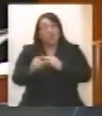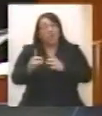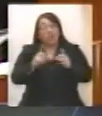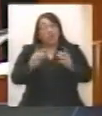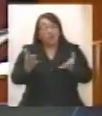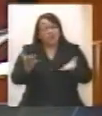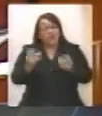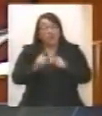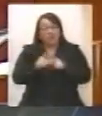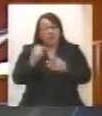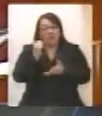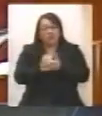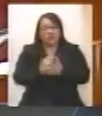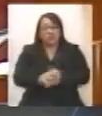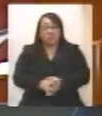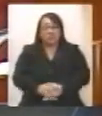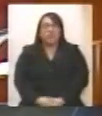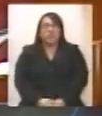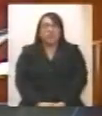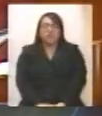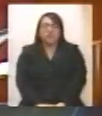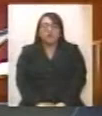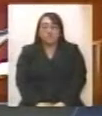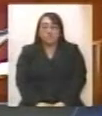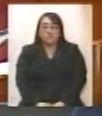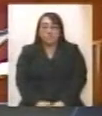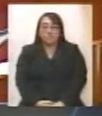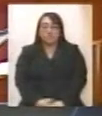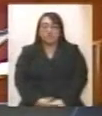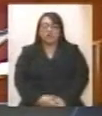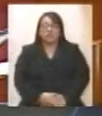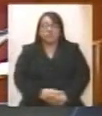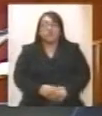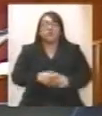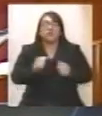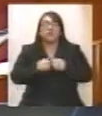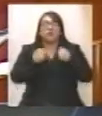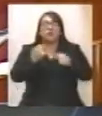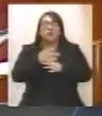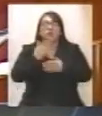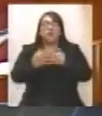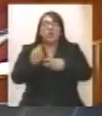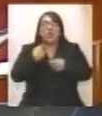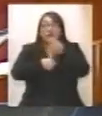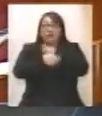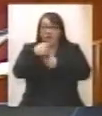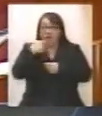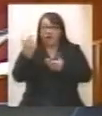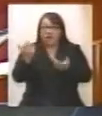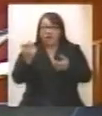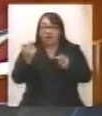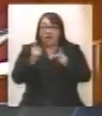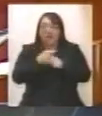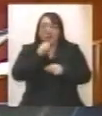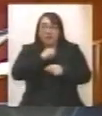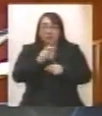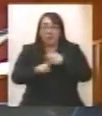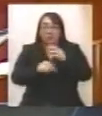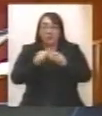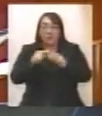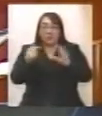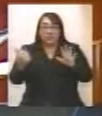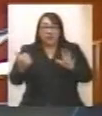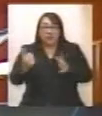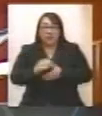debate y eventual aprobación. Respecto a la lucha contra el narcotráfico, a diciembre del